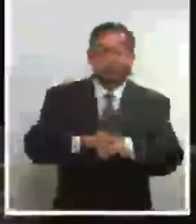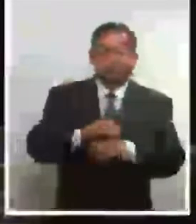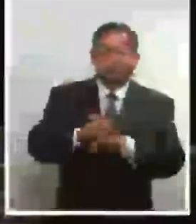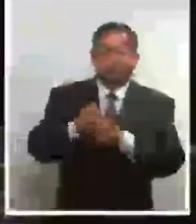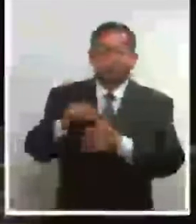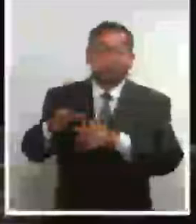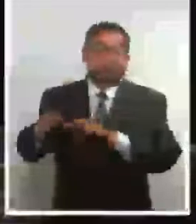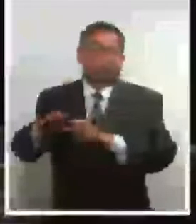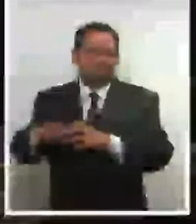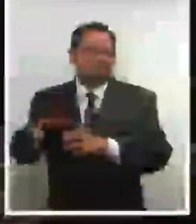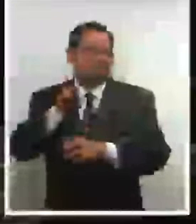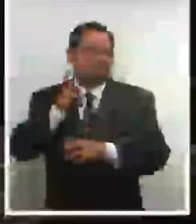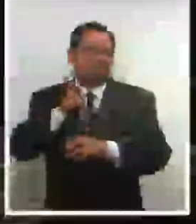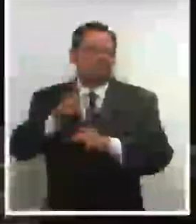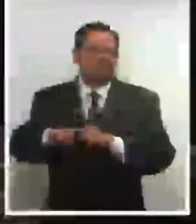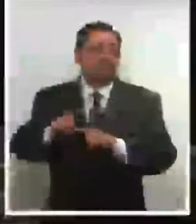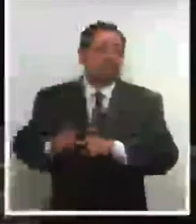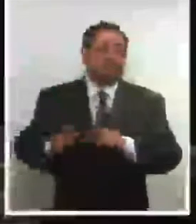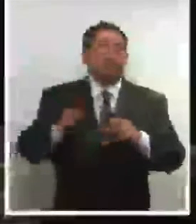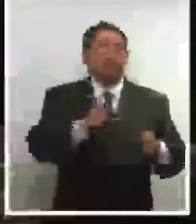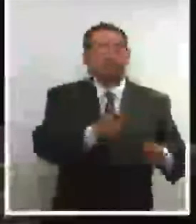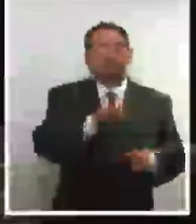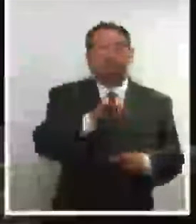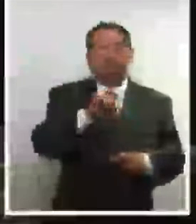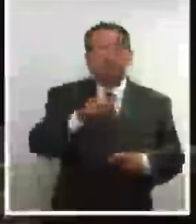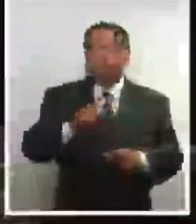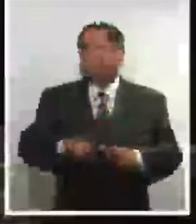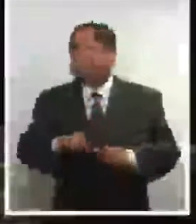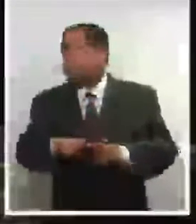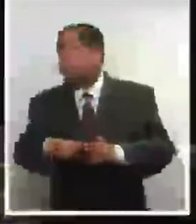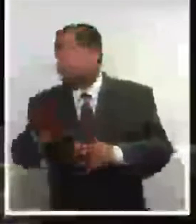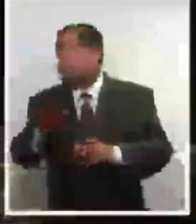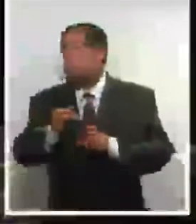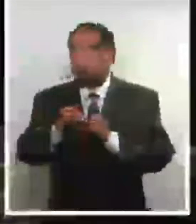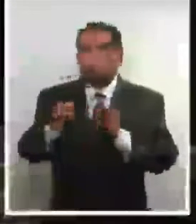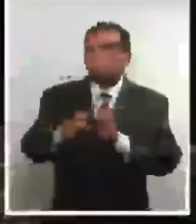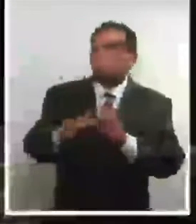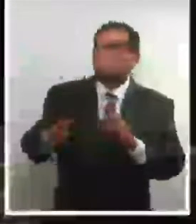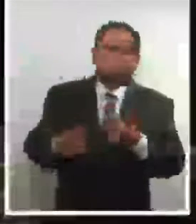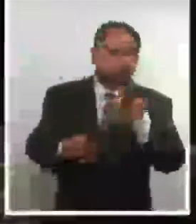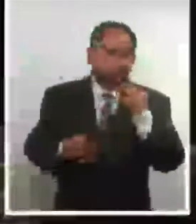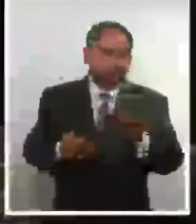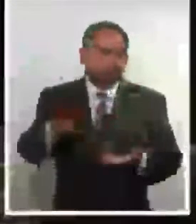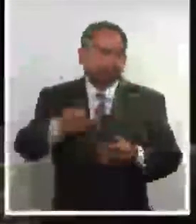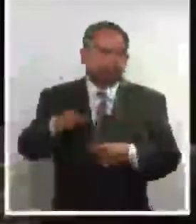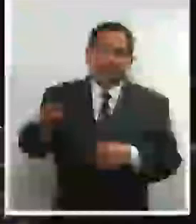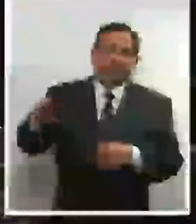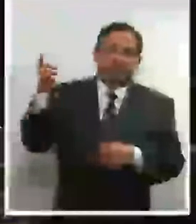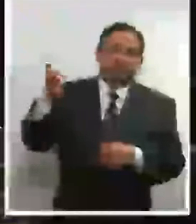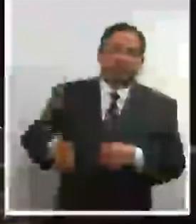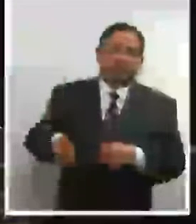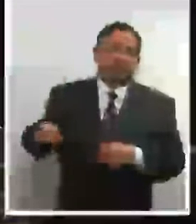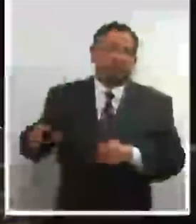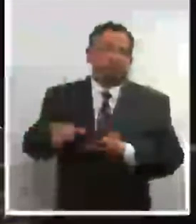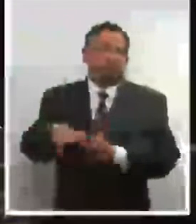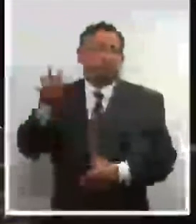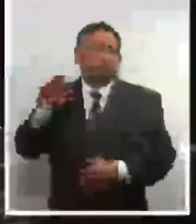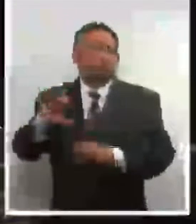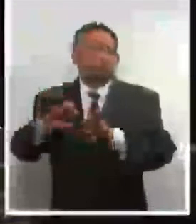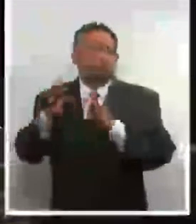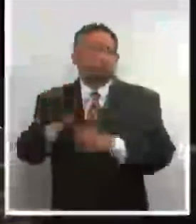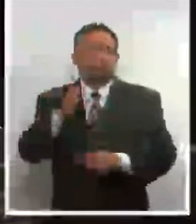Congreso local. ¿Quién designará al fiscal? ¿Qué independencia tendrá? La que determine la mayoría